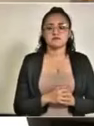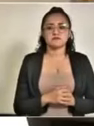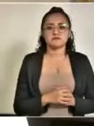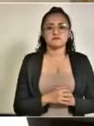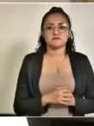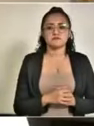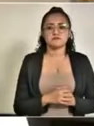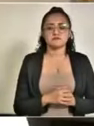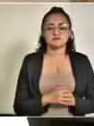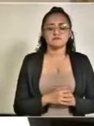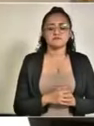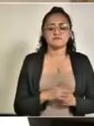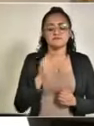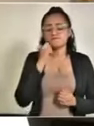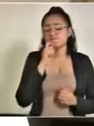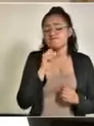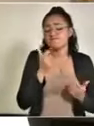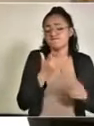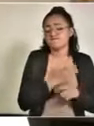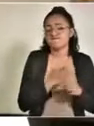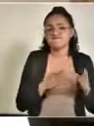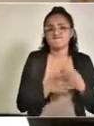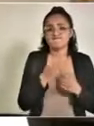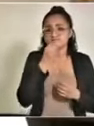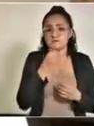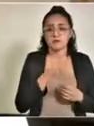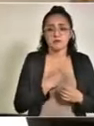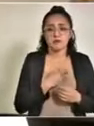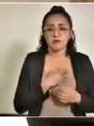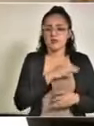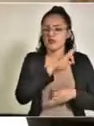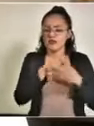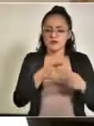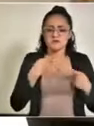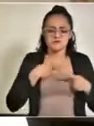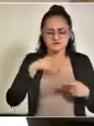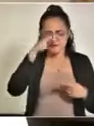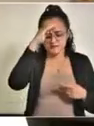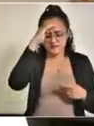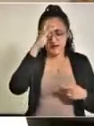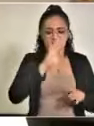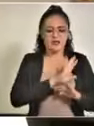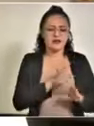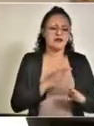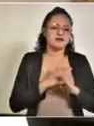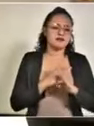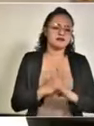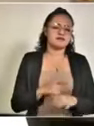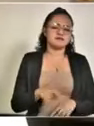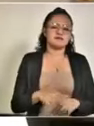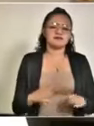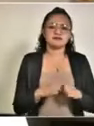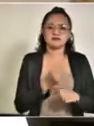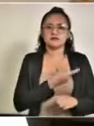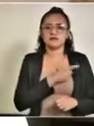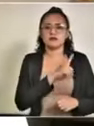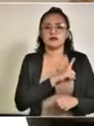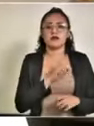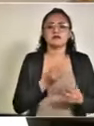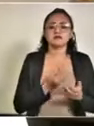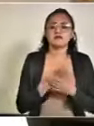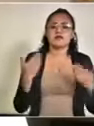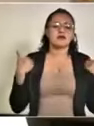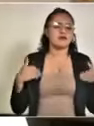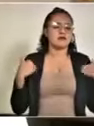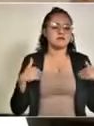concientizando a la gente. No hay de otra, ¿eh? Si todos piensan que pueden vencer a la pandemia saliendo